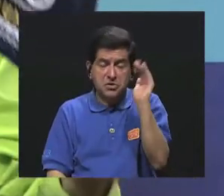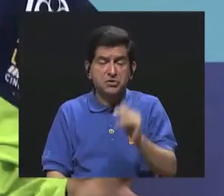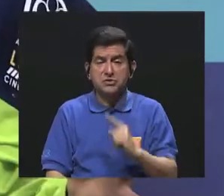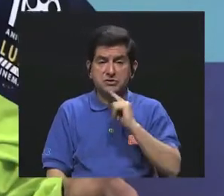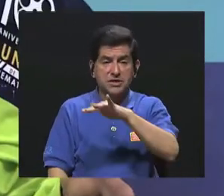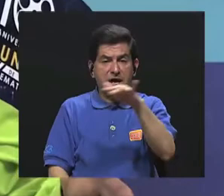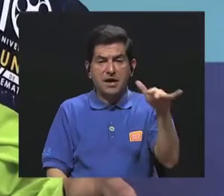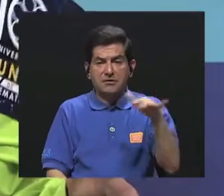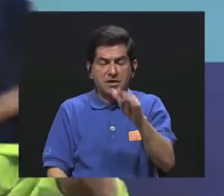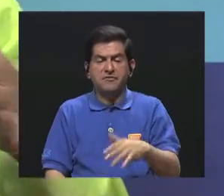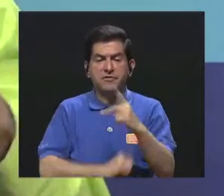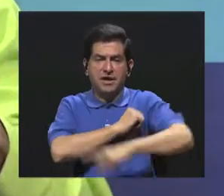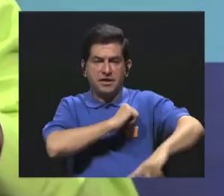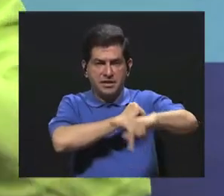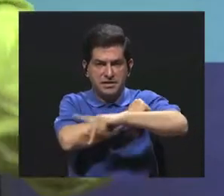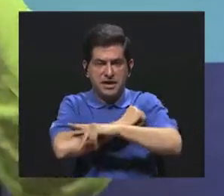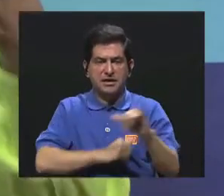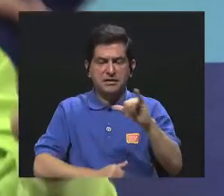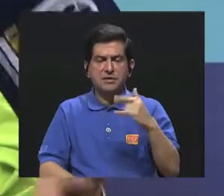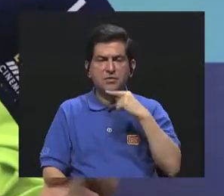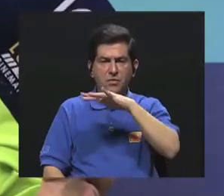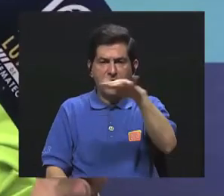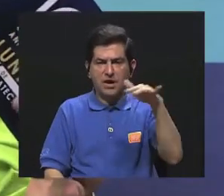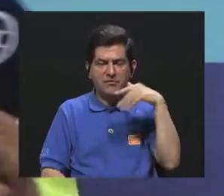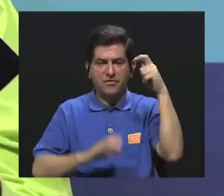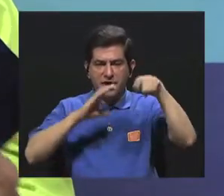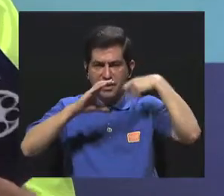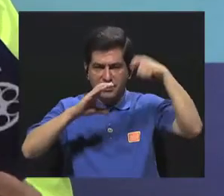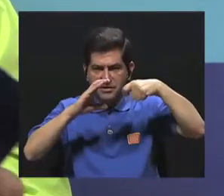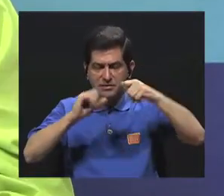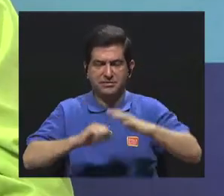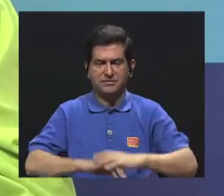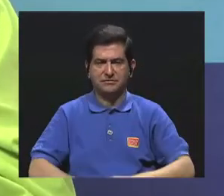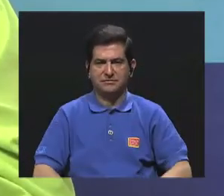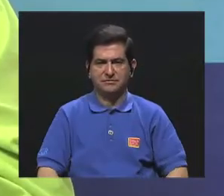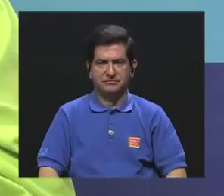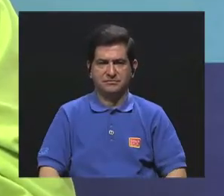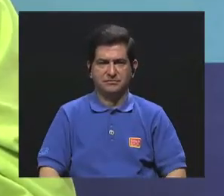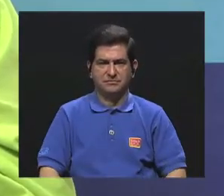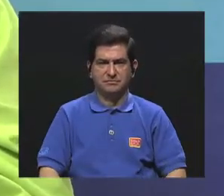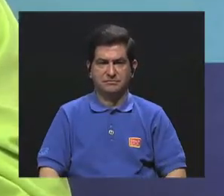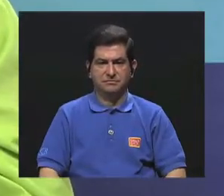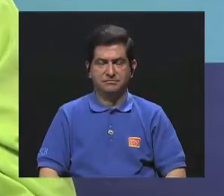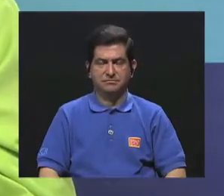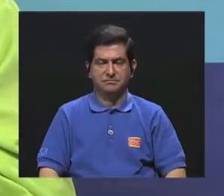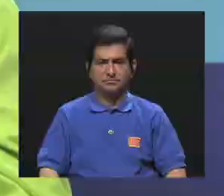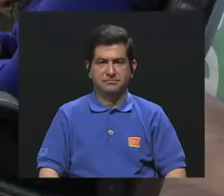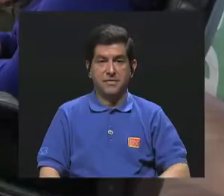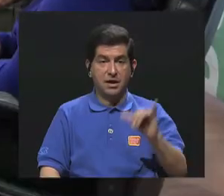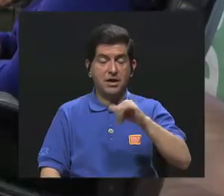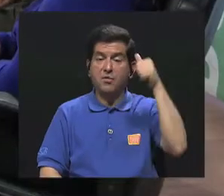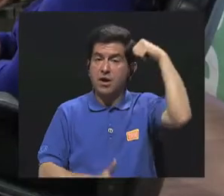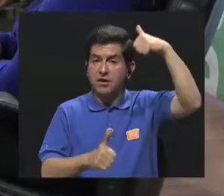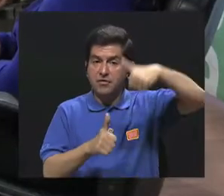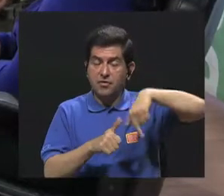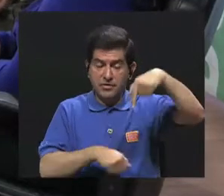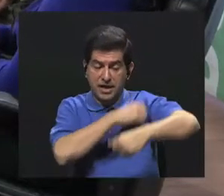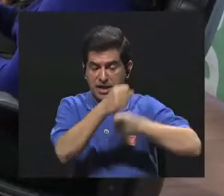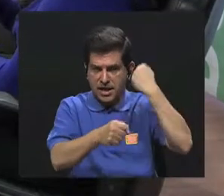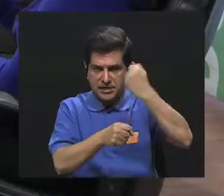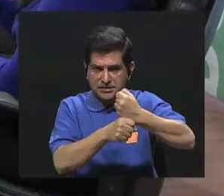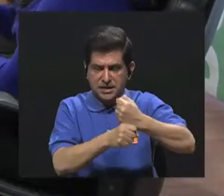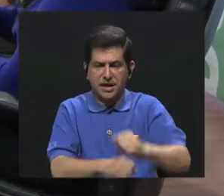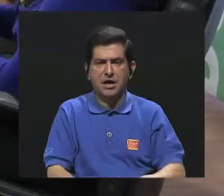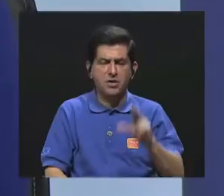desconoce la realidad tanto del país como la realidad cinematográfica. Claro. Y bueno. Sí. No, y hay que tomar en cuenta que este